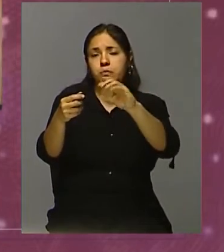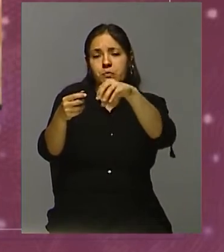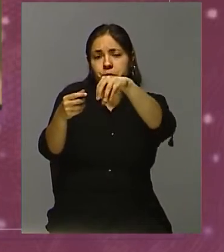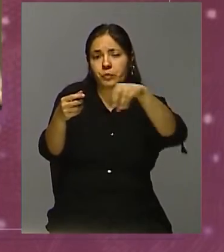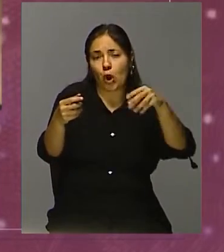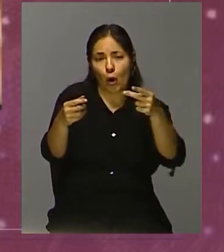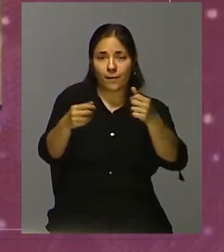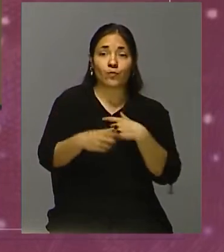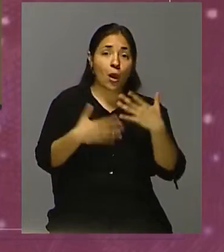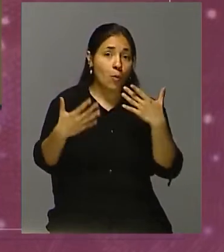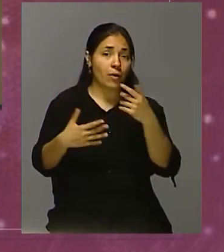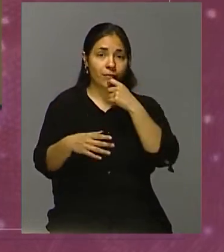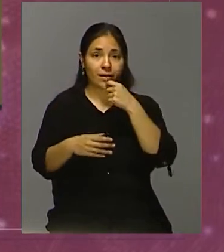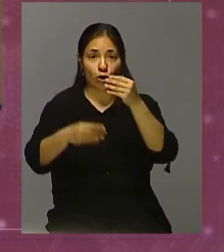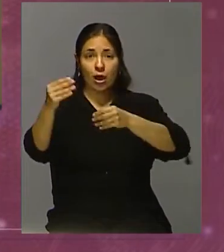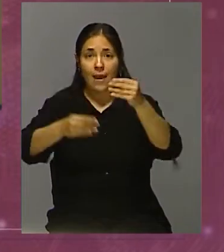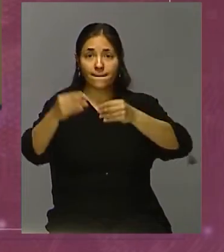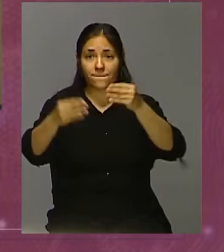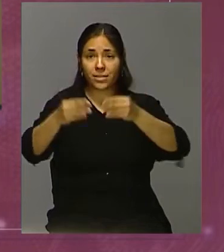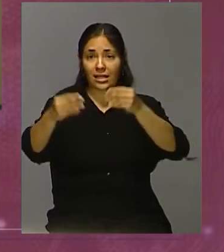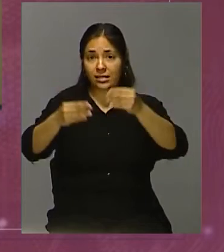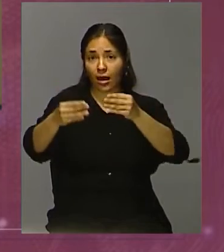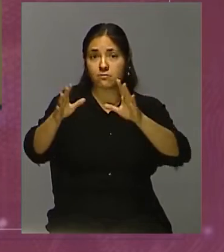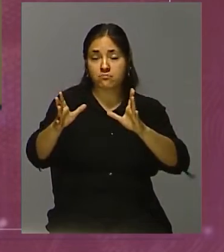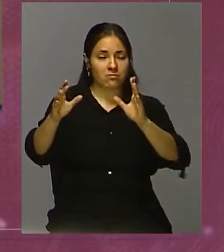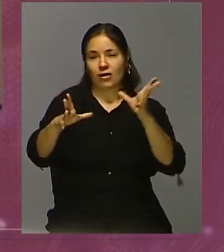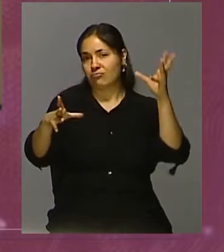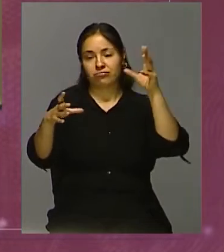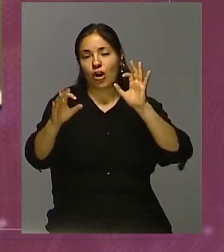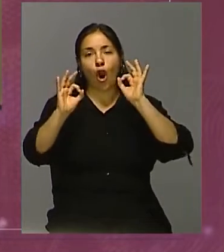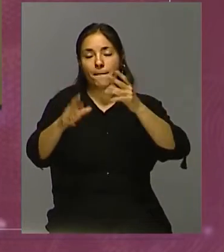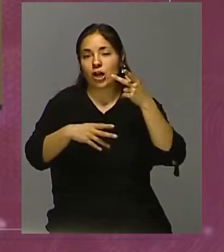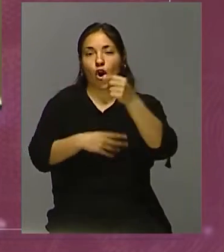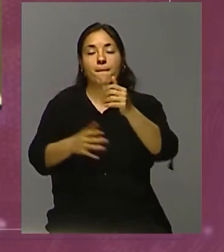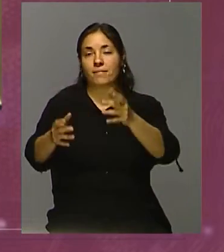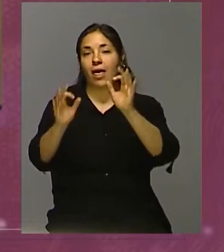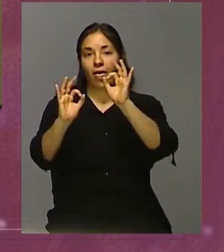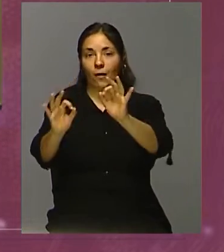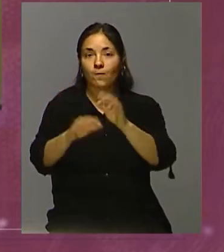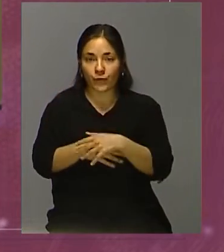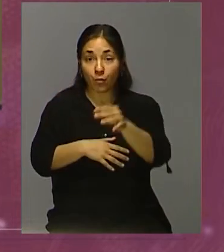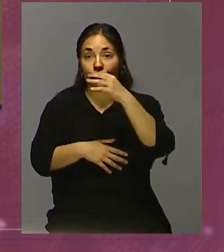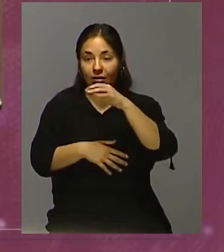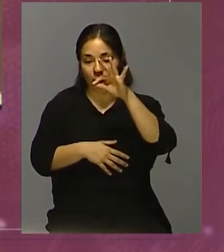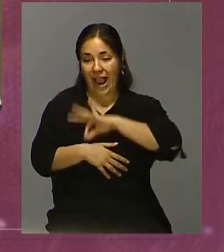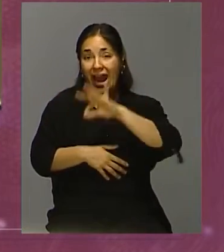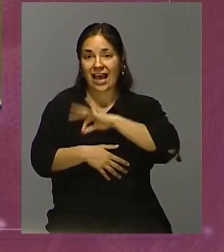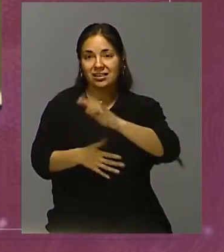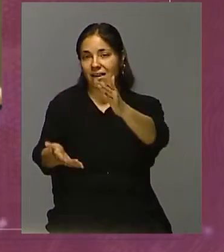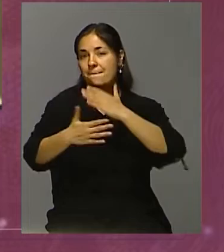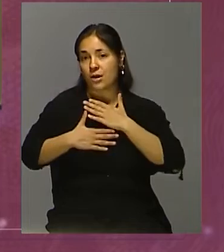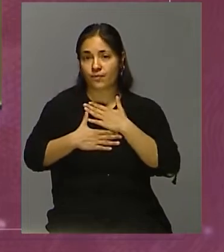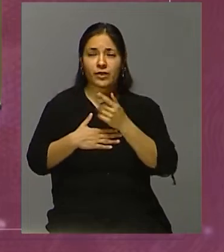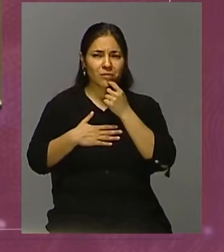porque vamos a pagar el precio completo y vamos a tener derecho a todo lo que esa empresa gana, a comprarnos una pequeña partecita, porque vamos a pagar